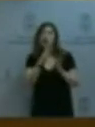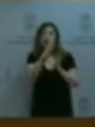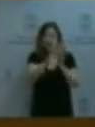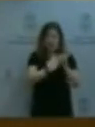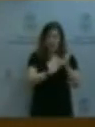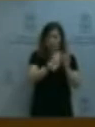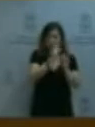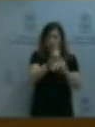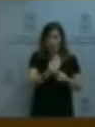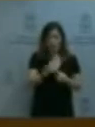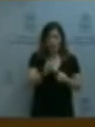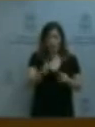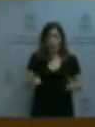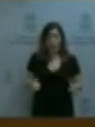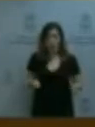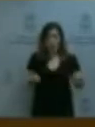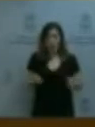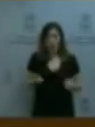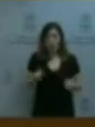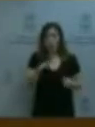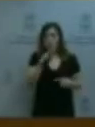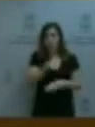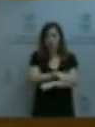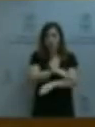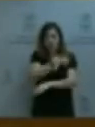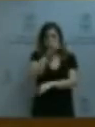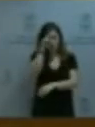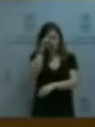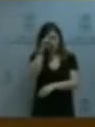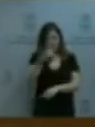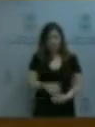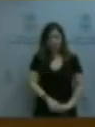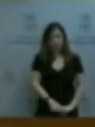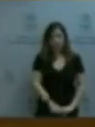gobierno de Zapatero, en el último